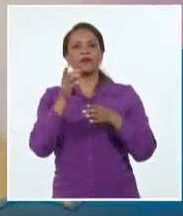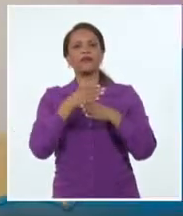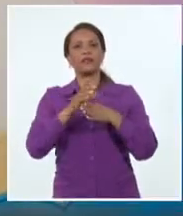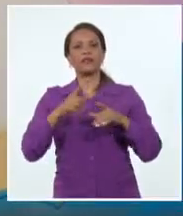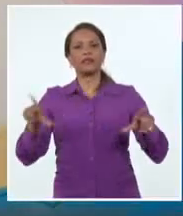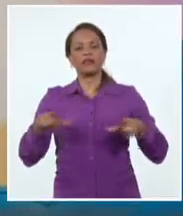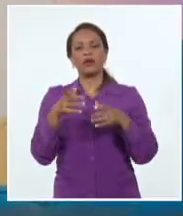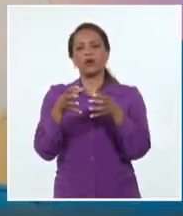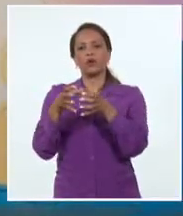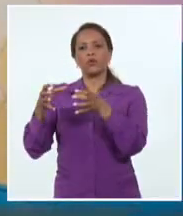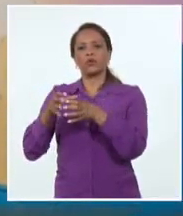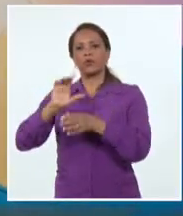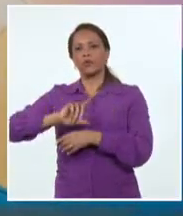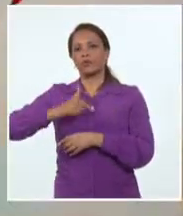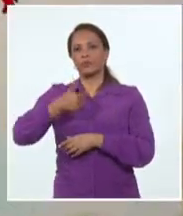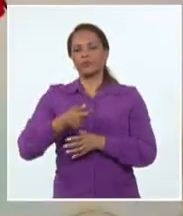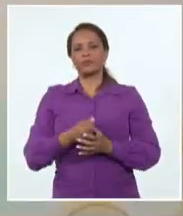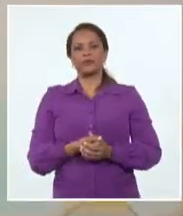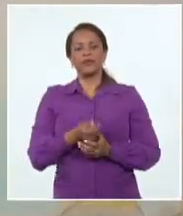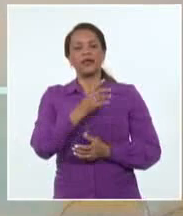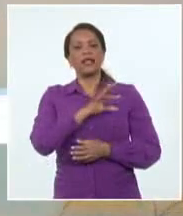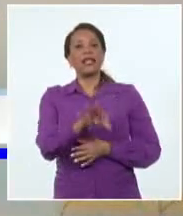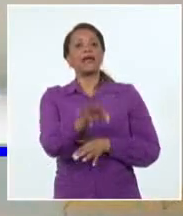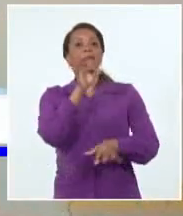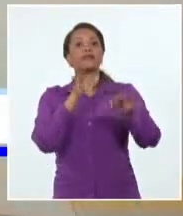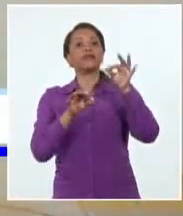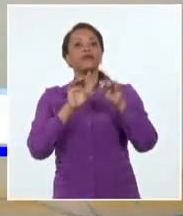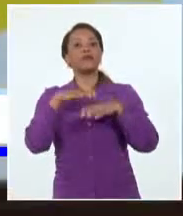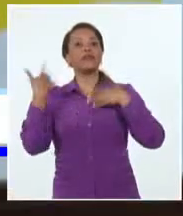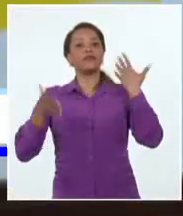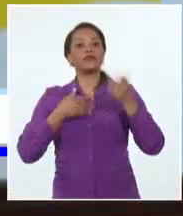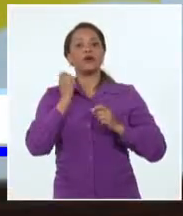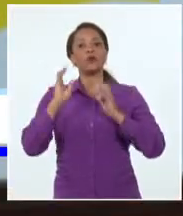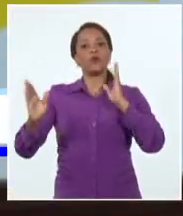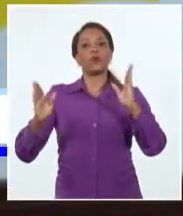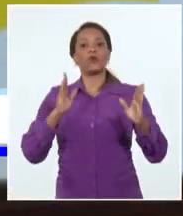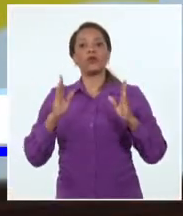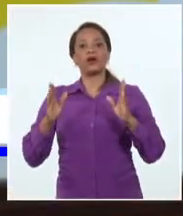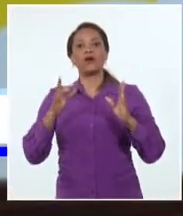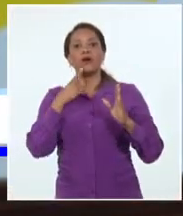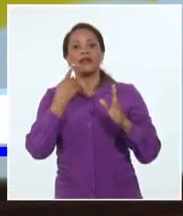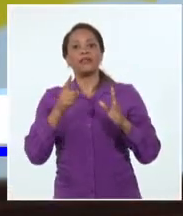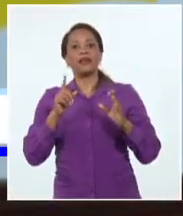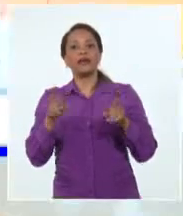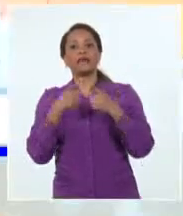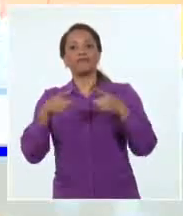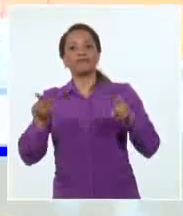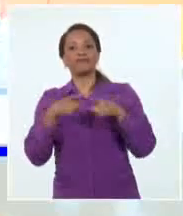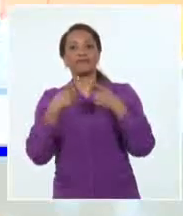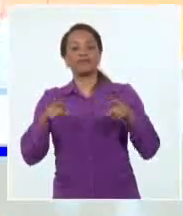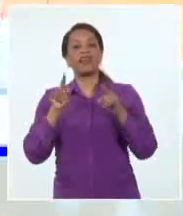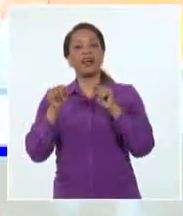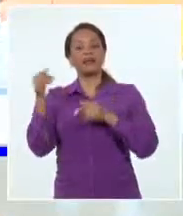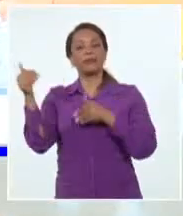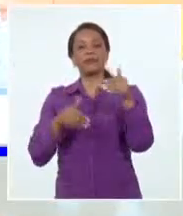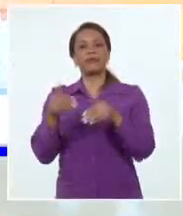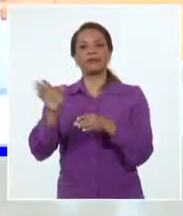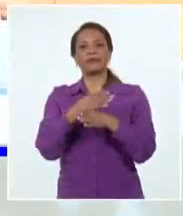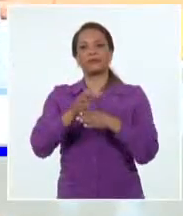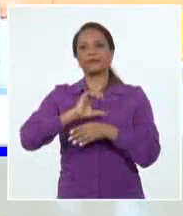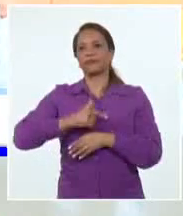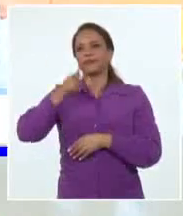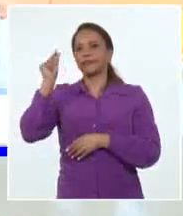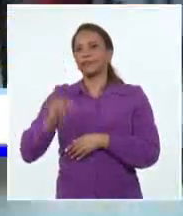artísticas. La invitación es a disfrutar de una jornada de la francofonía, donde existirán muchos artistas y